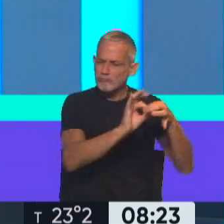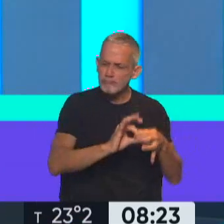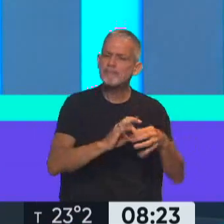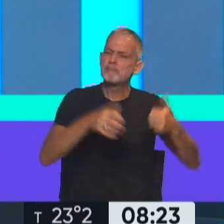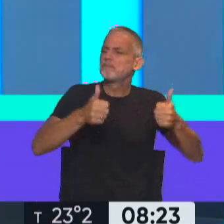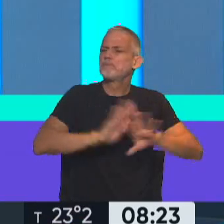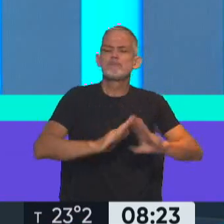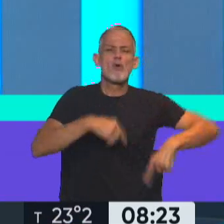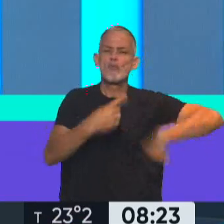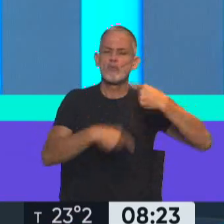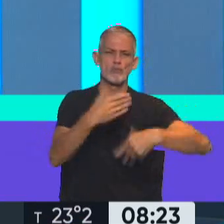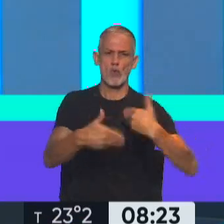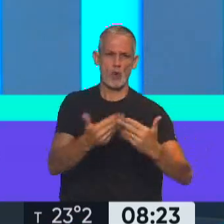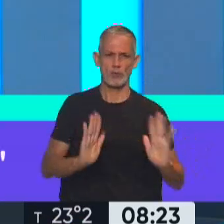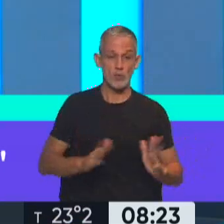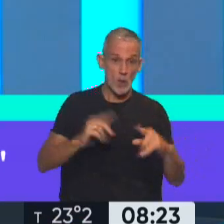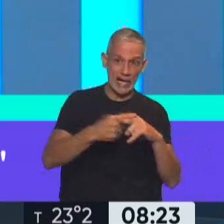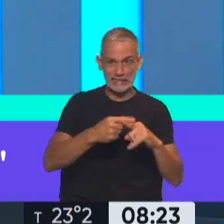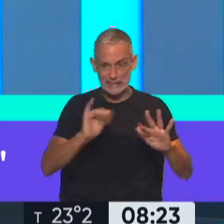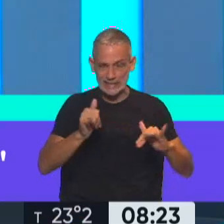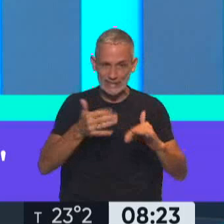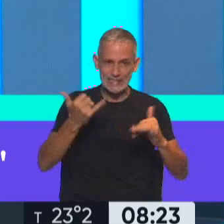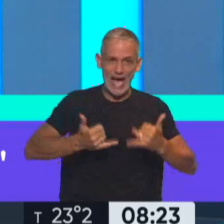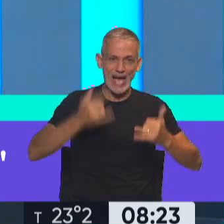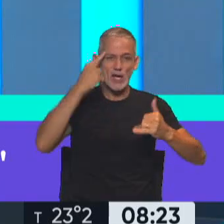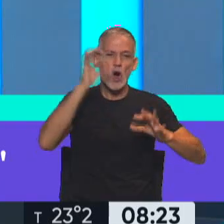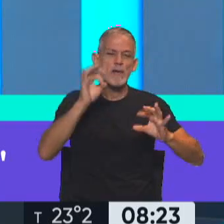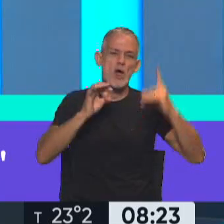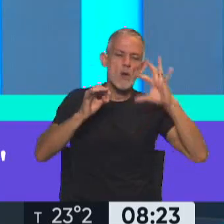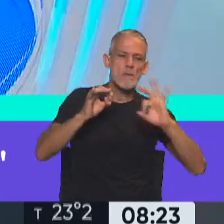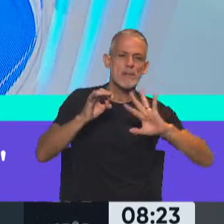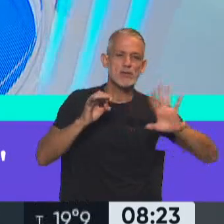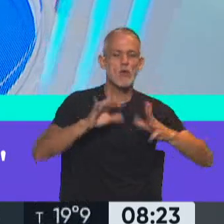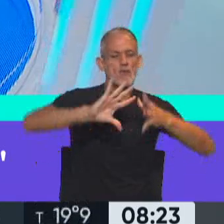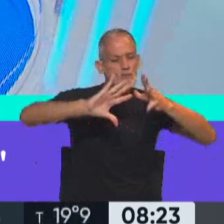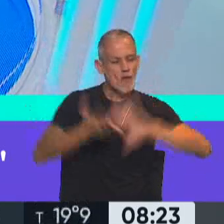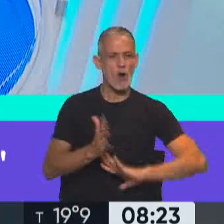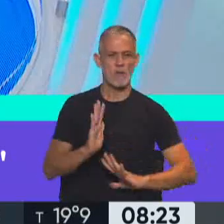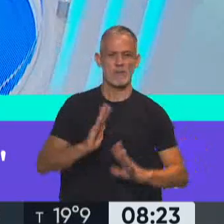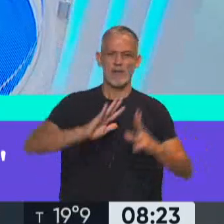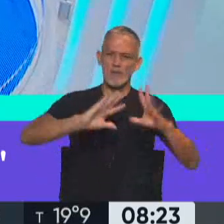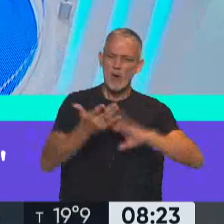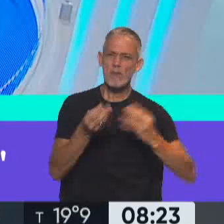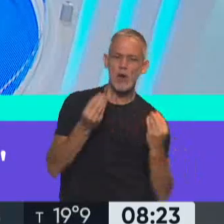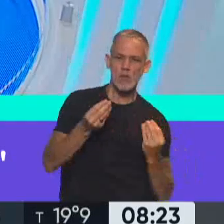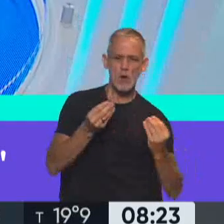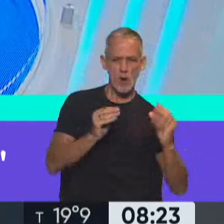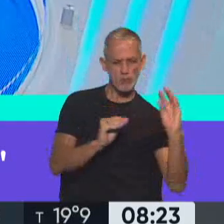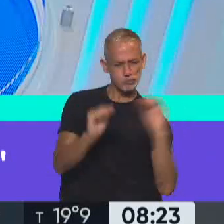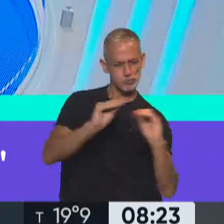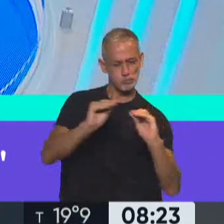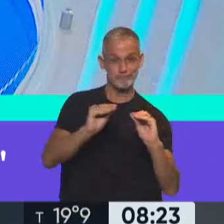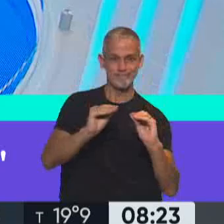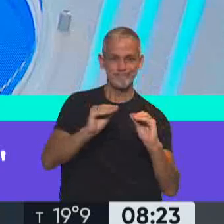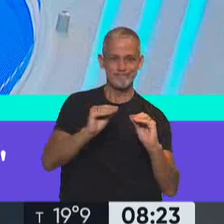en discusión. Lo que sí está en discusión es una metodología, una forma de construir